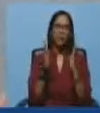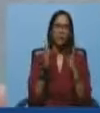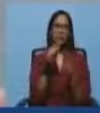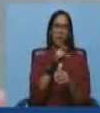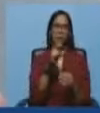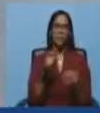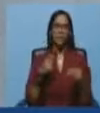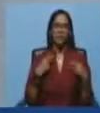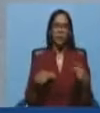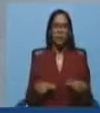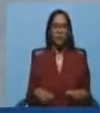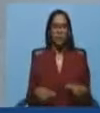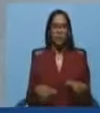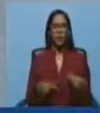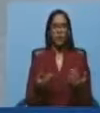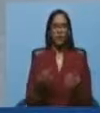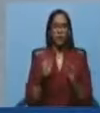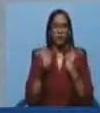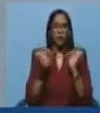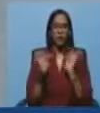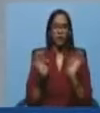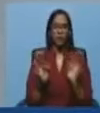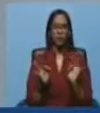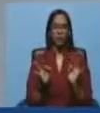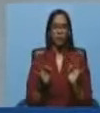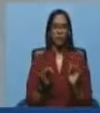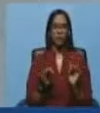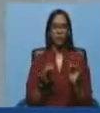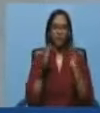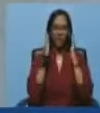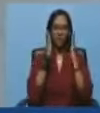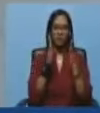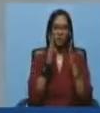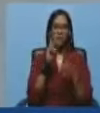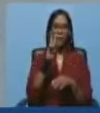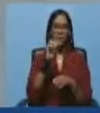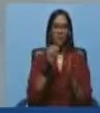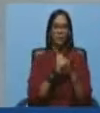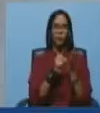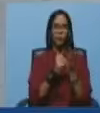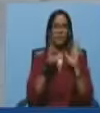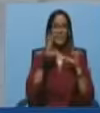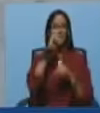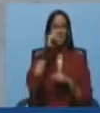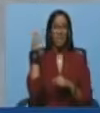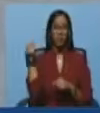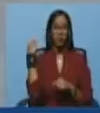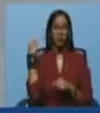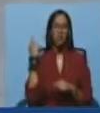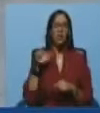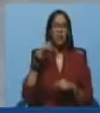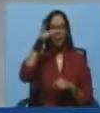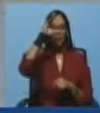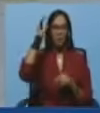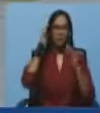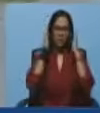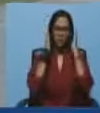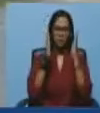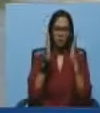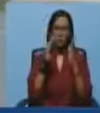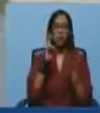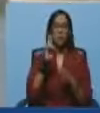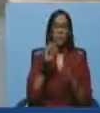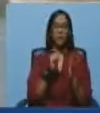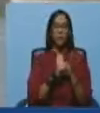humanos en un hecho determinado duraba 20 minutos. Hace 10 años. O sea, teníamos la capacidad de concentrarnos durante